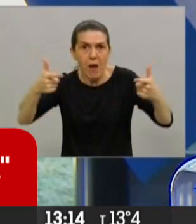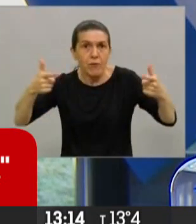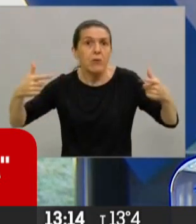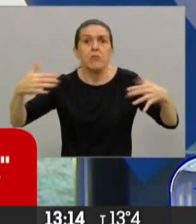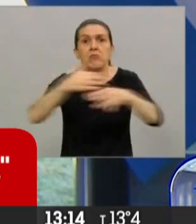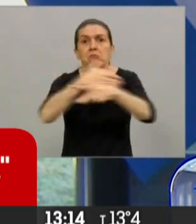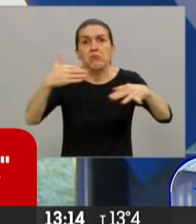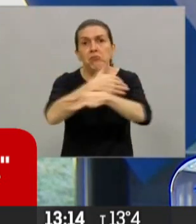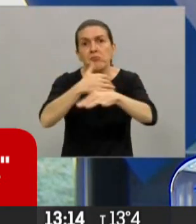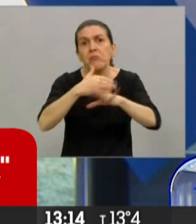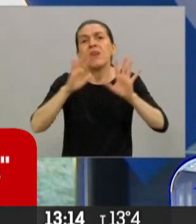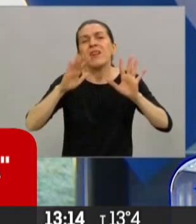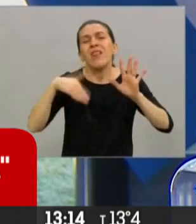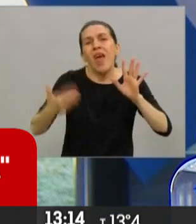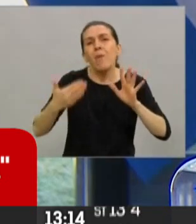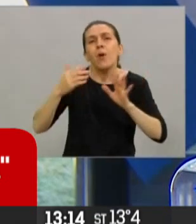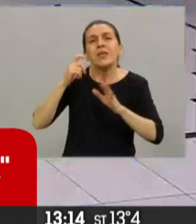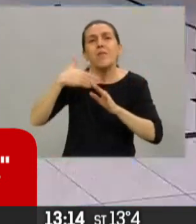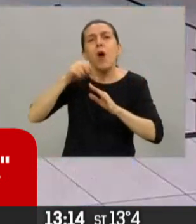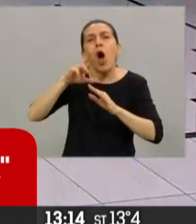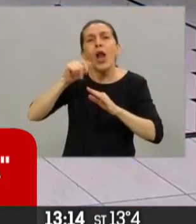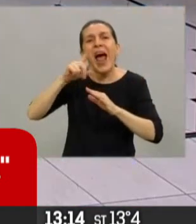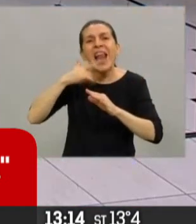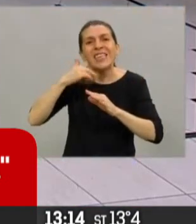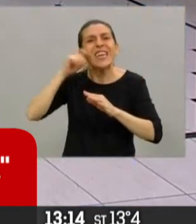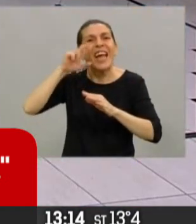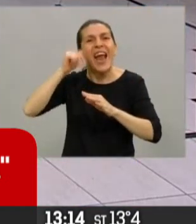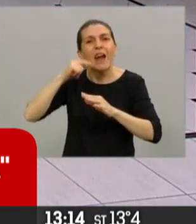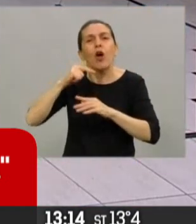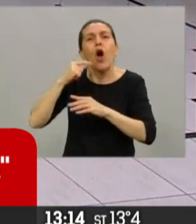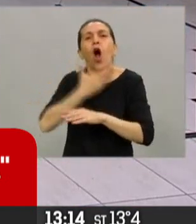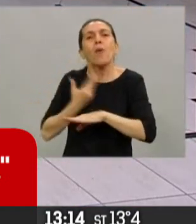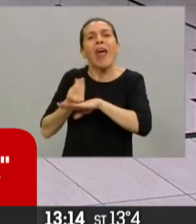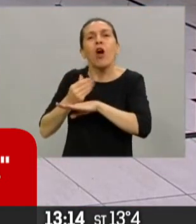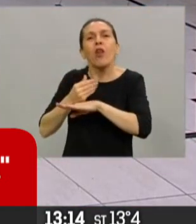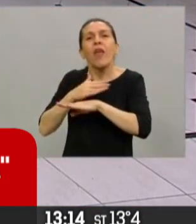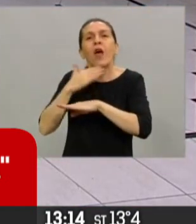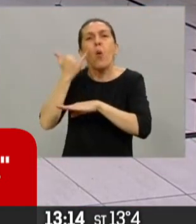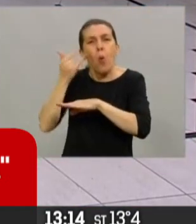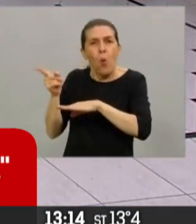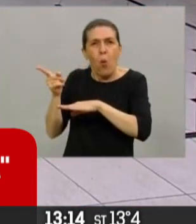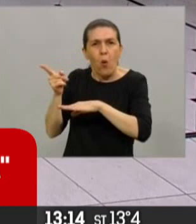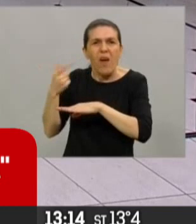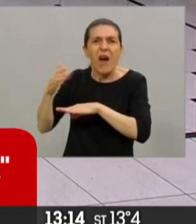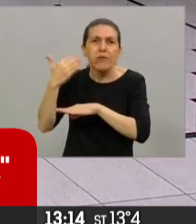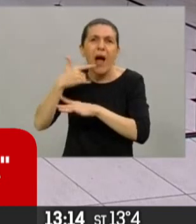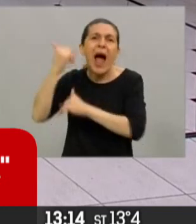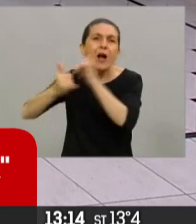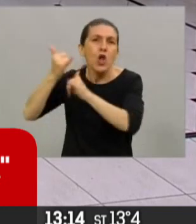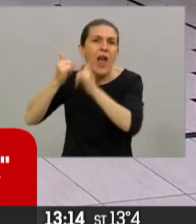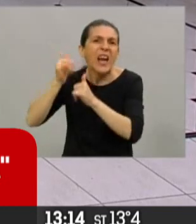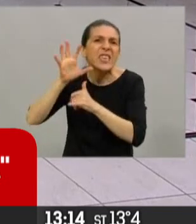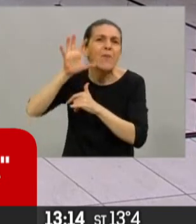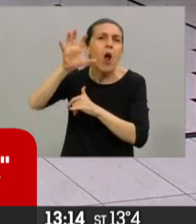seguramente Gerardo Morales, el gobernador de Jujuy, va a contarles lo que ha pasado en Jujuy y va a dejar en